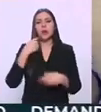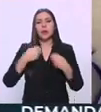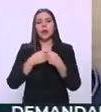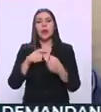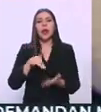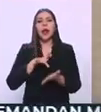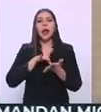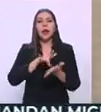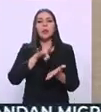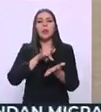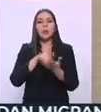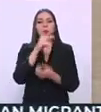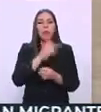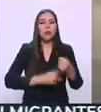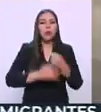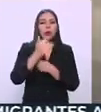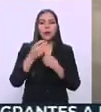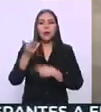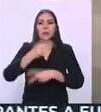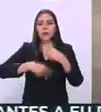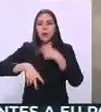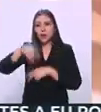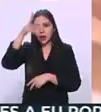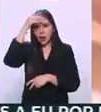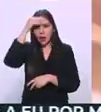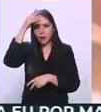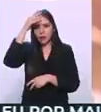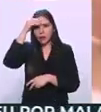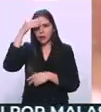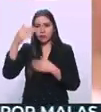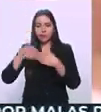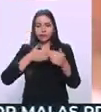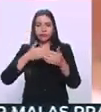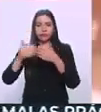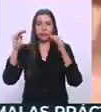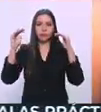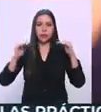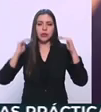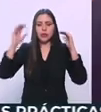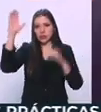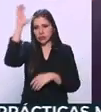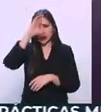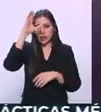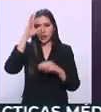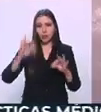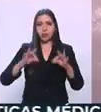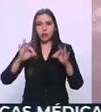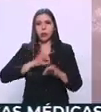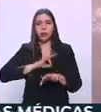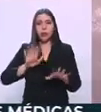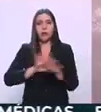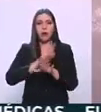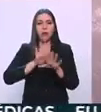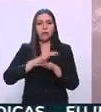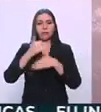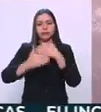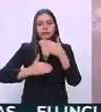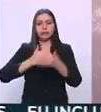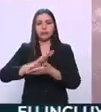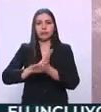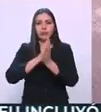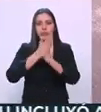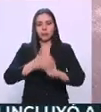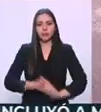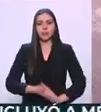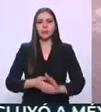de investigación que generen conocimiento científico de vanguardia, original y transformador. Para Informe